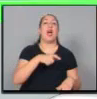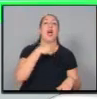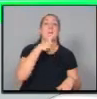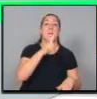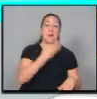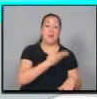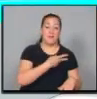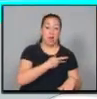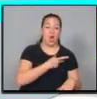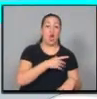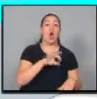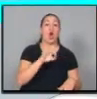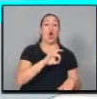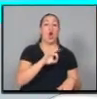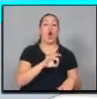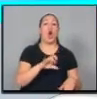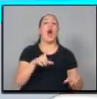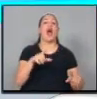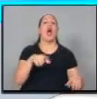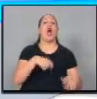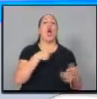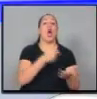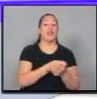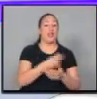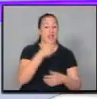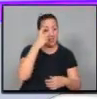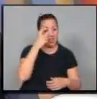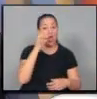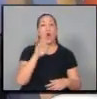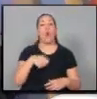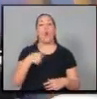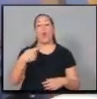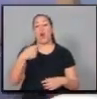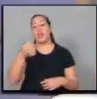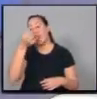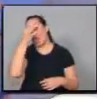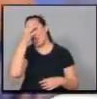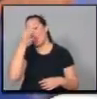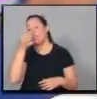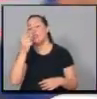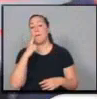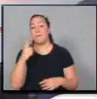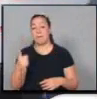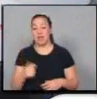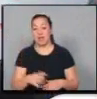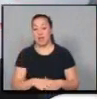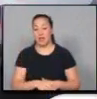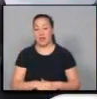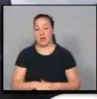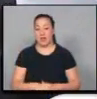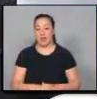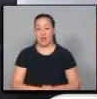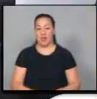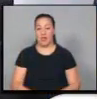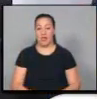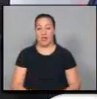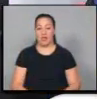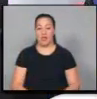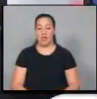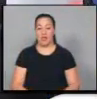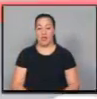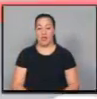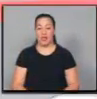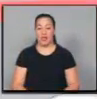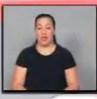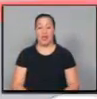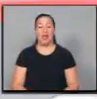o va a salir 10 al contado y 2 en cuotas? No. Dame un ejemplo concreto. Hoy está 10. ¿Lo voy a conseguir a 8 al